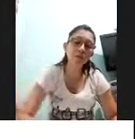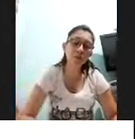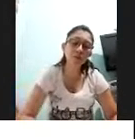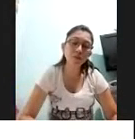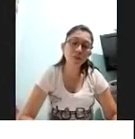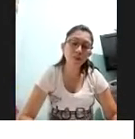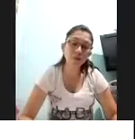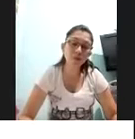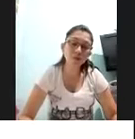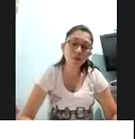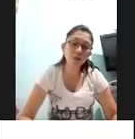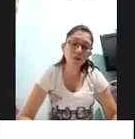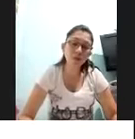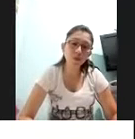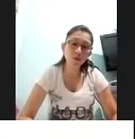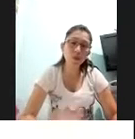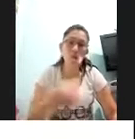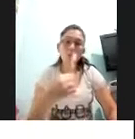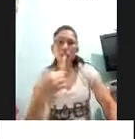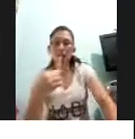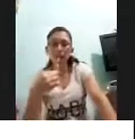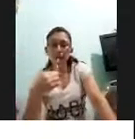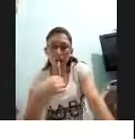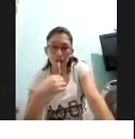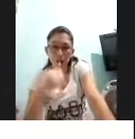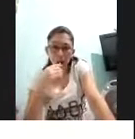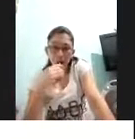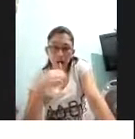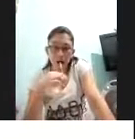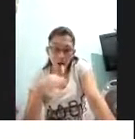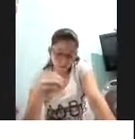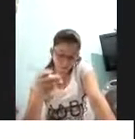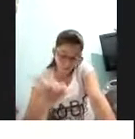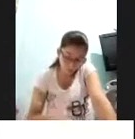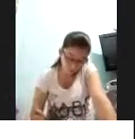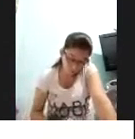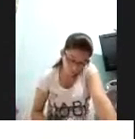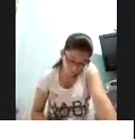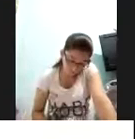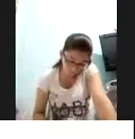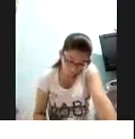Uh-huh. K. M. M. M.